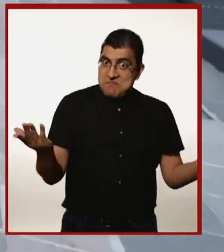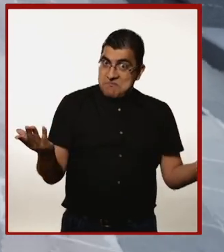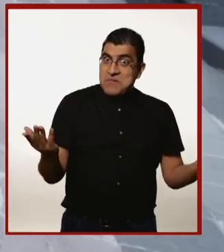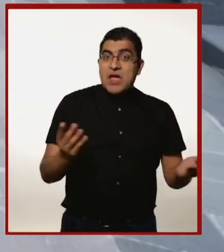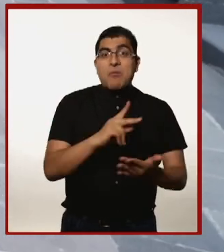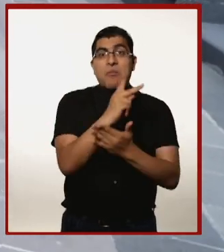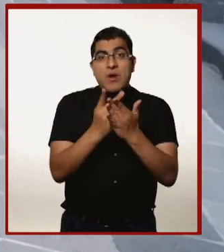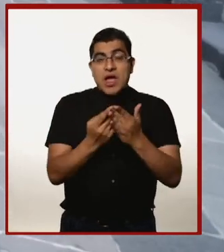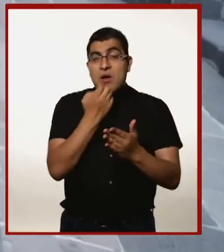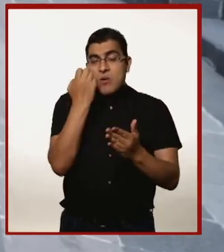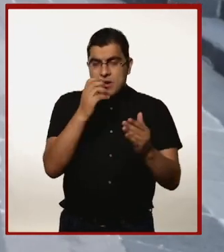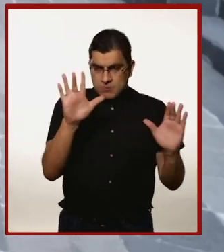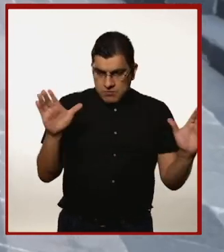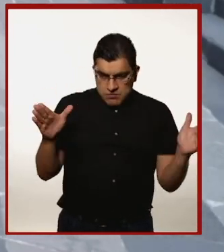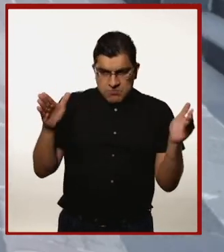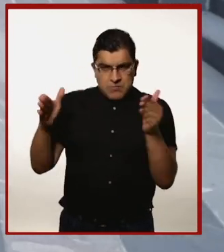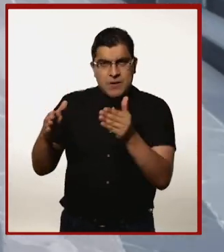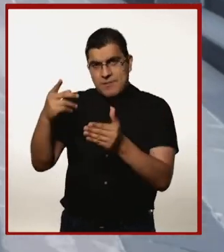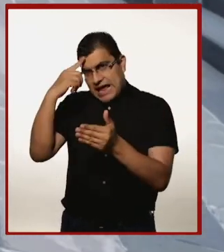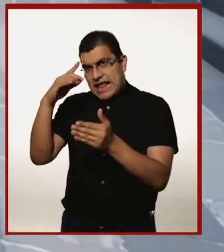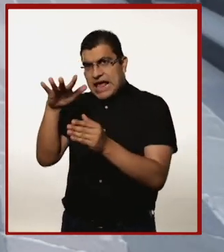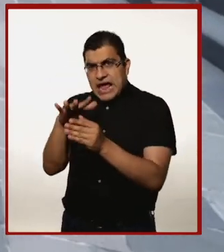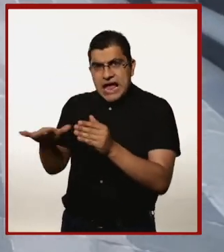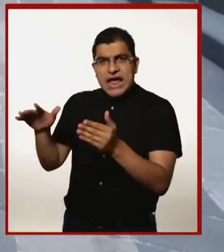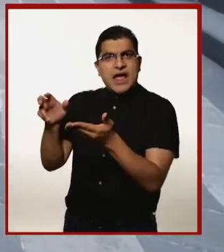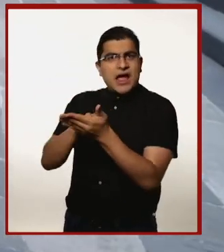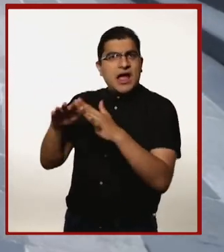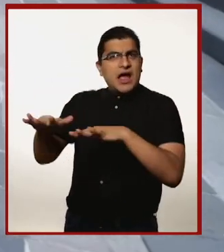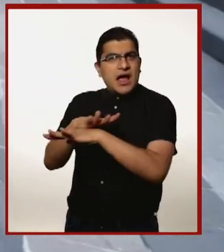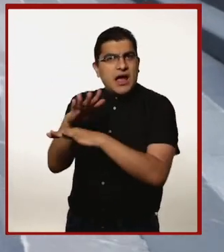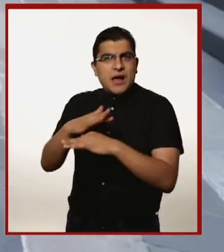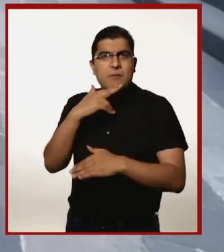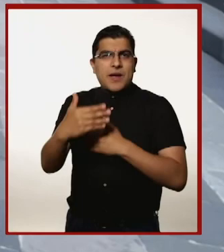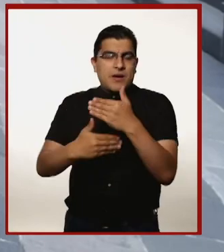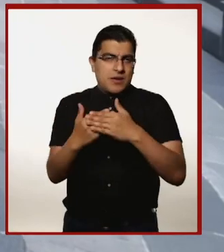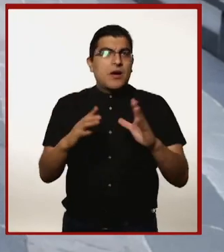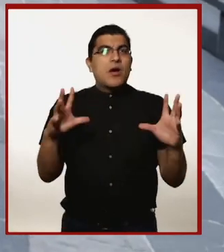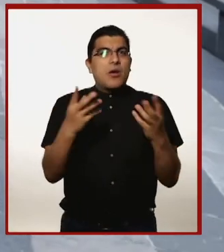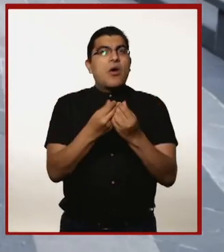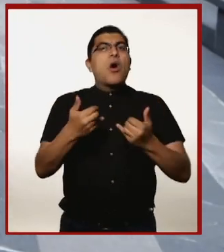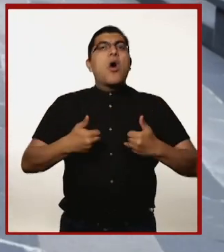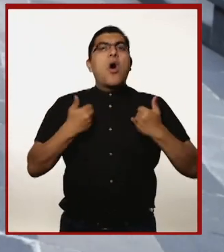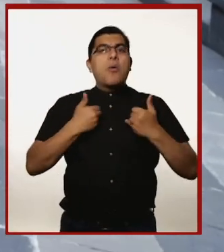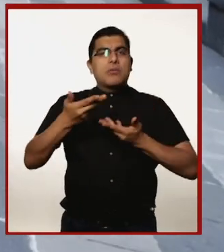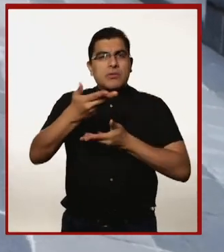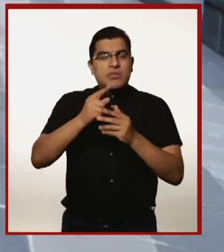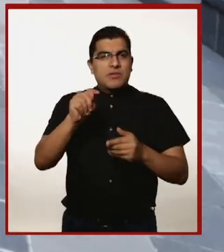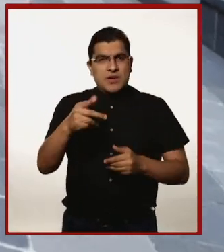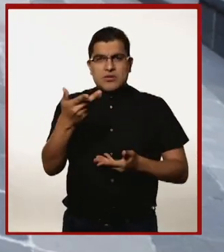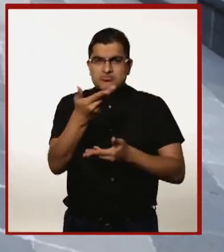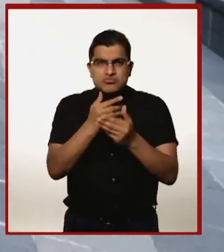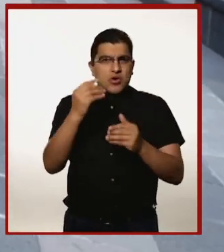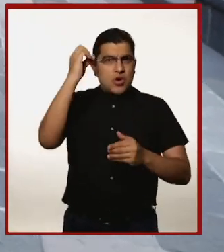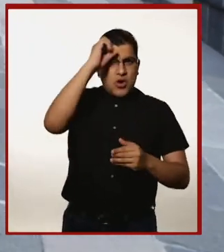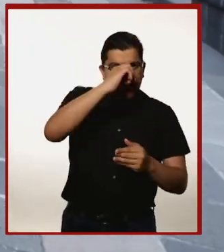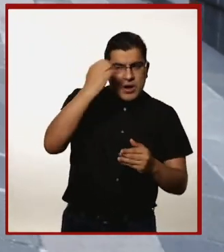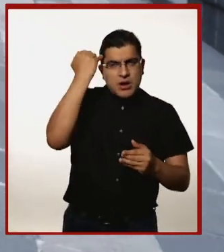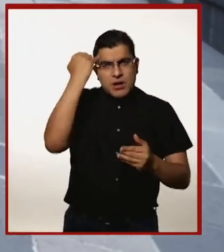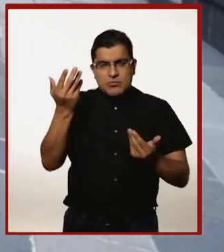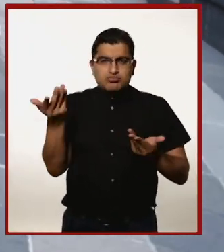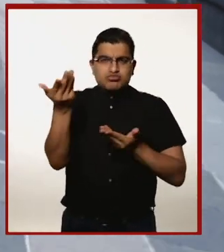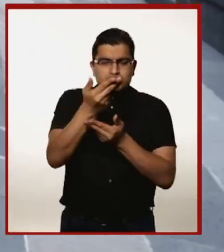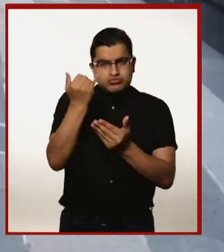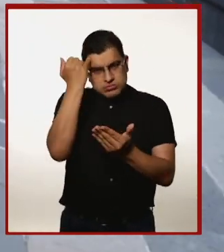al realizar proyectos escolares, orientarlos a la mejora de tu comunidad. Comparte con Jóvenes en TV tus respuestas, opciones